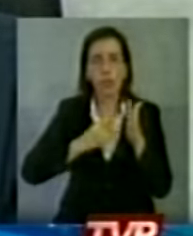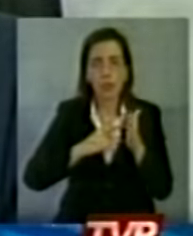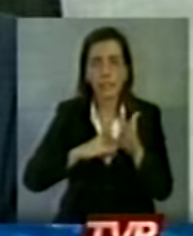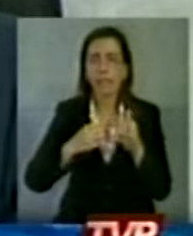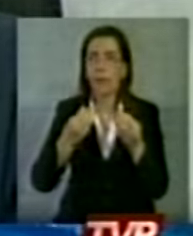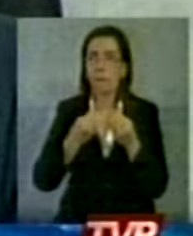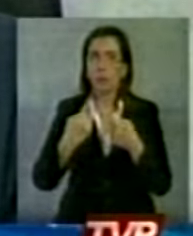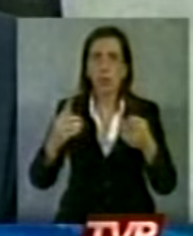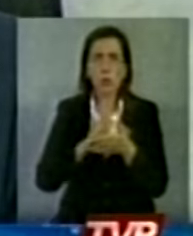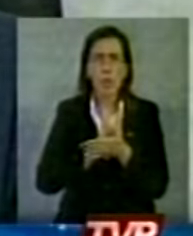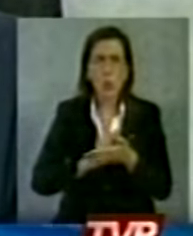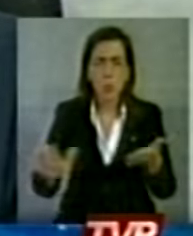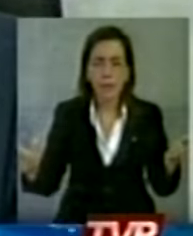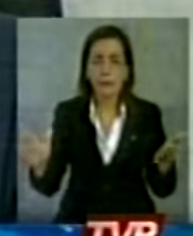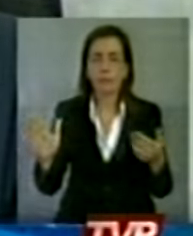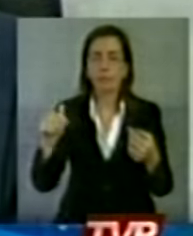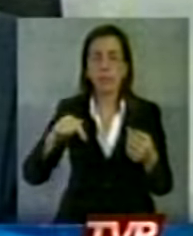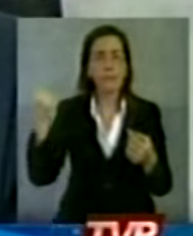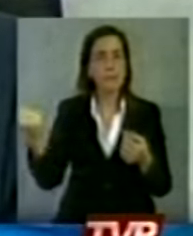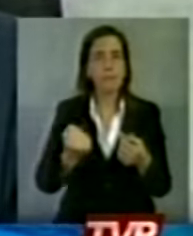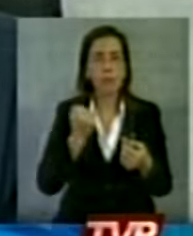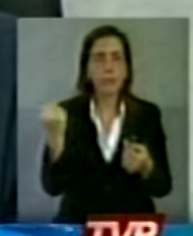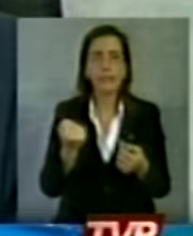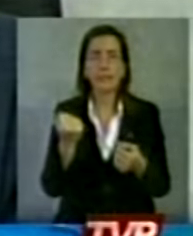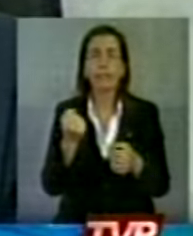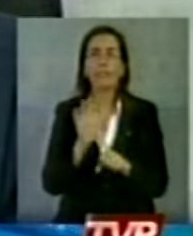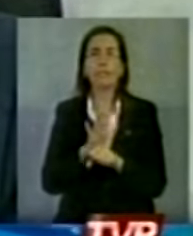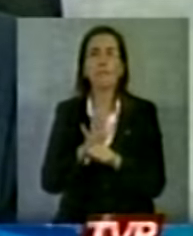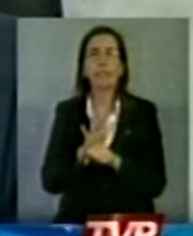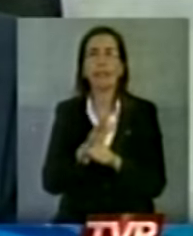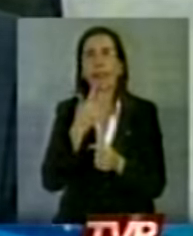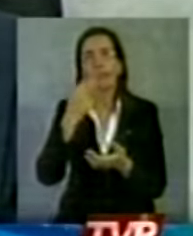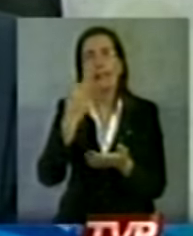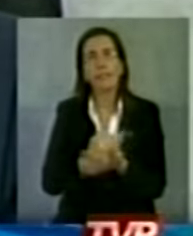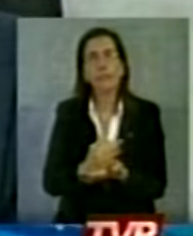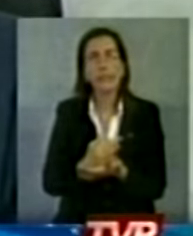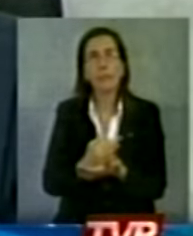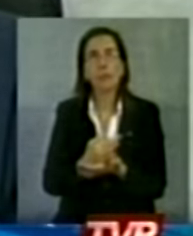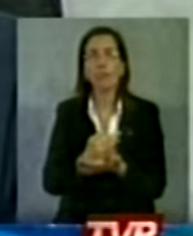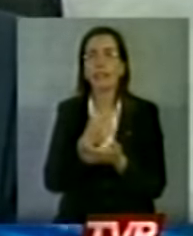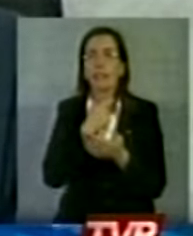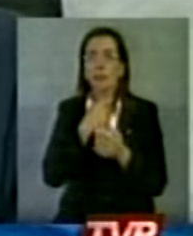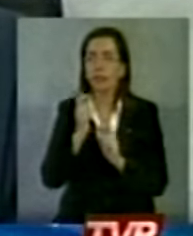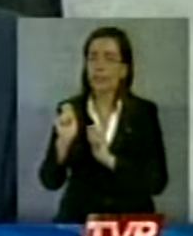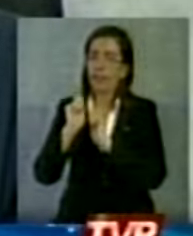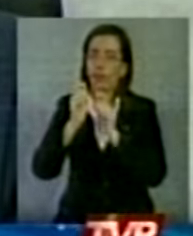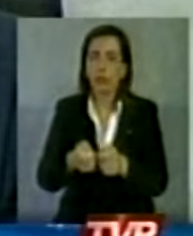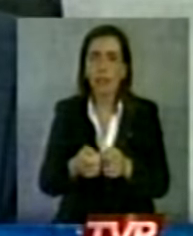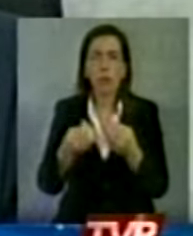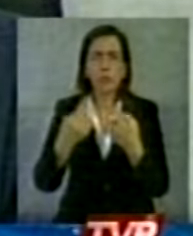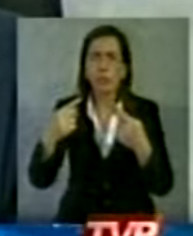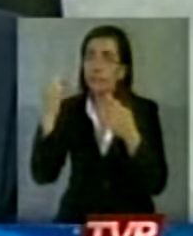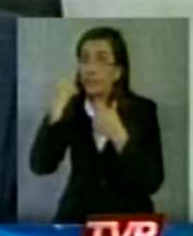en conocimiento, deseamos profundizar todas aquellas herramientas de transferencia científica y